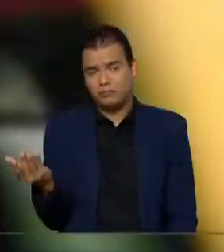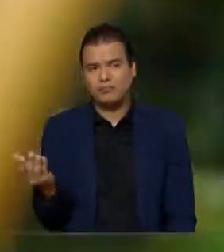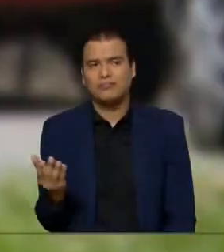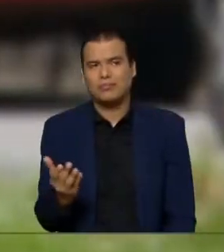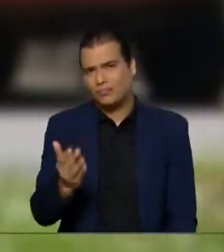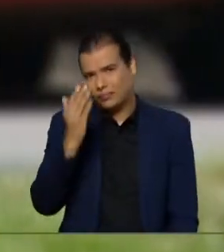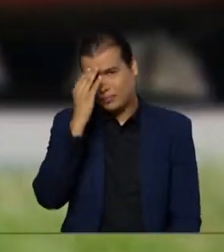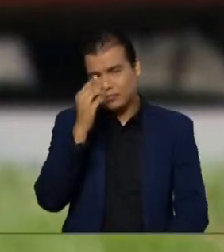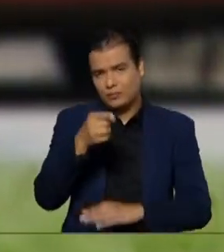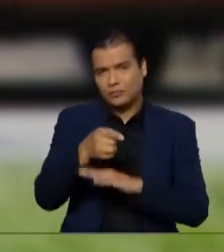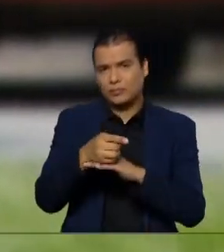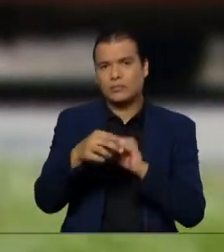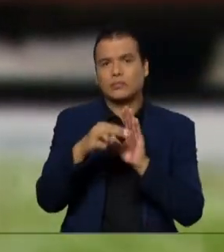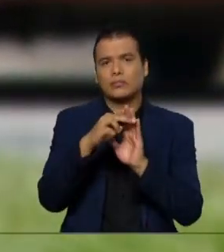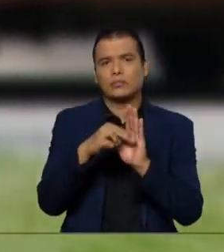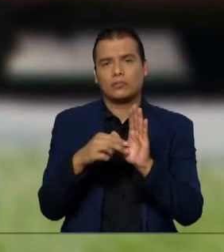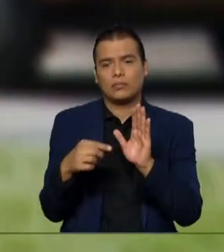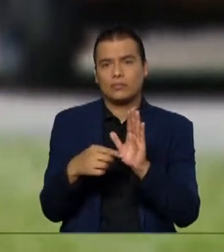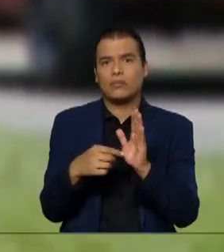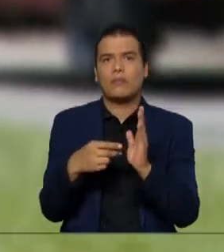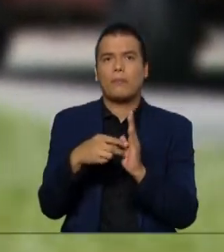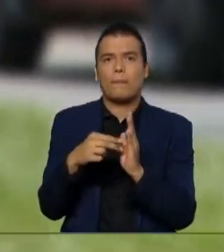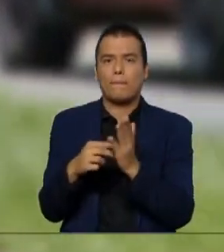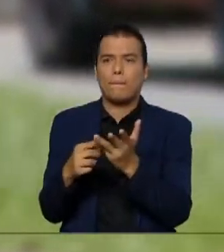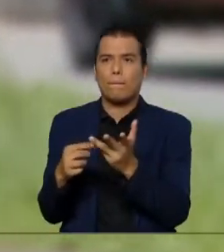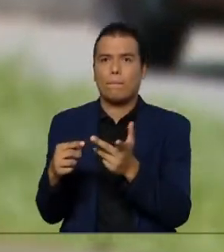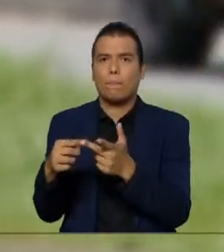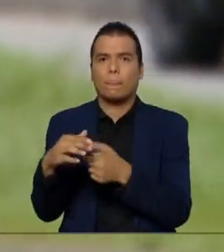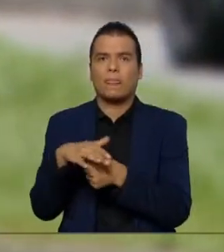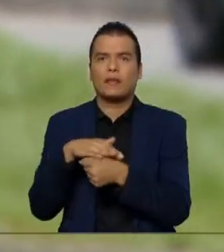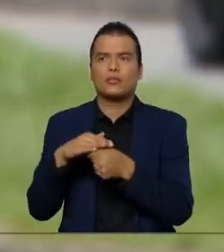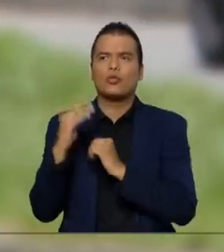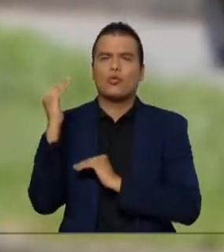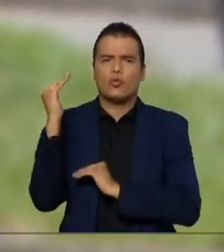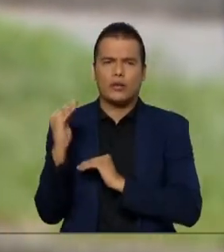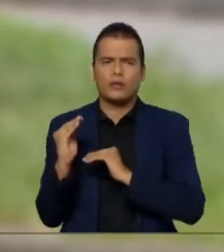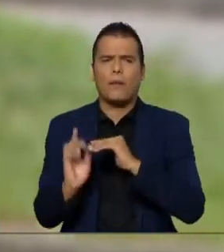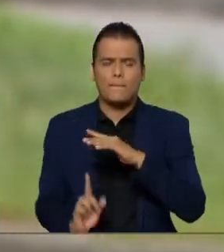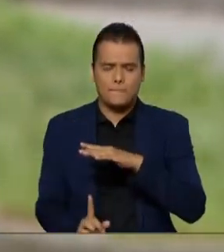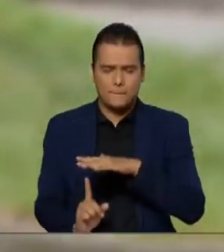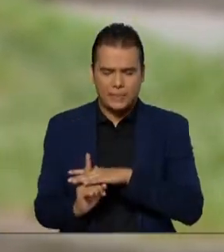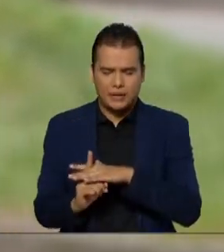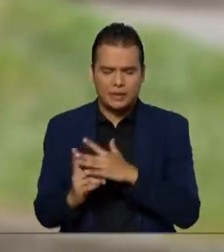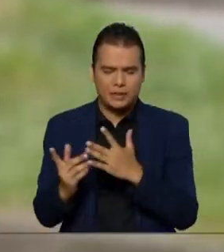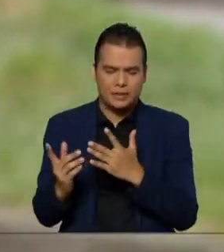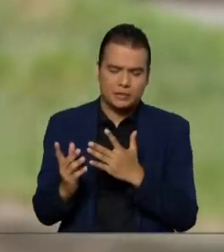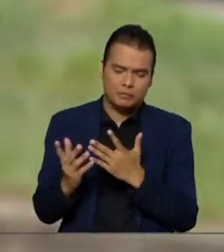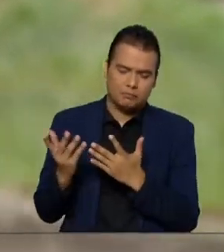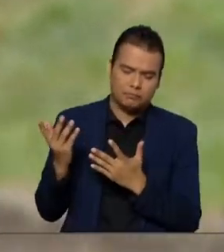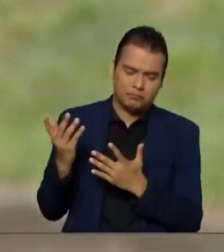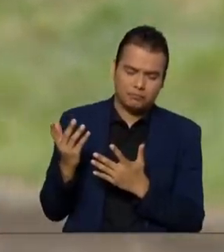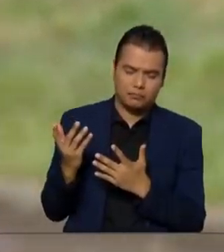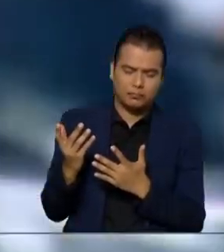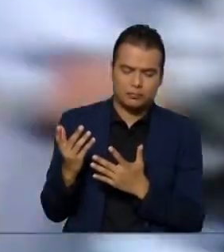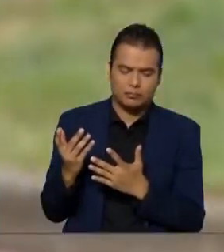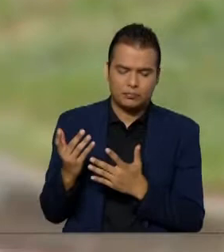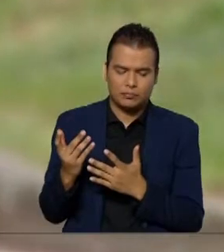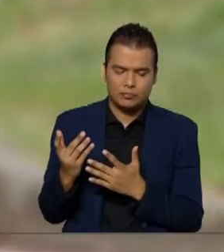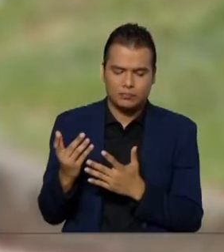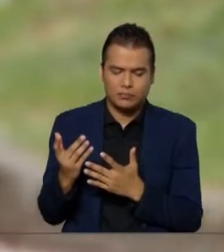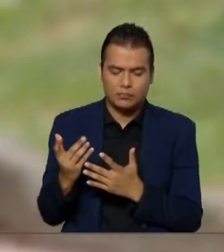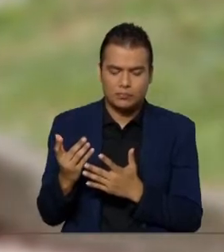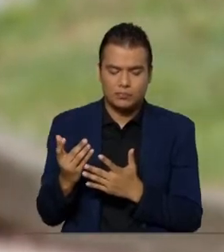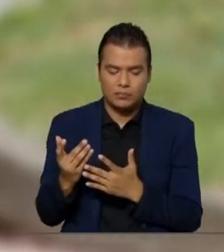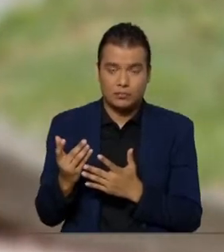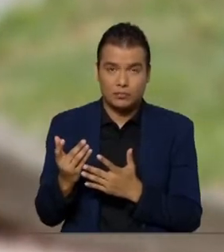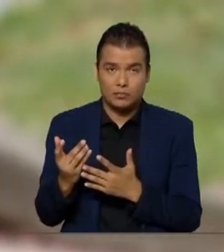hace esto cierra brechas, estamos cerrando brechas, estamos cerrando posibilidades, y con lo que estamos o con lo